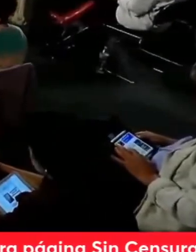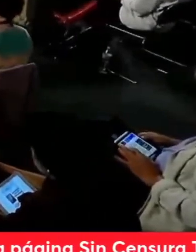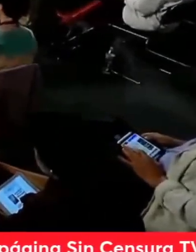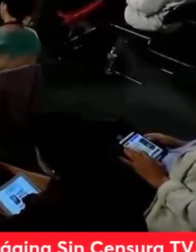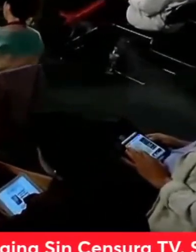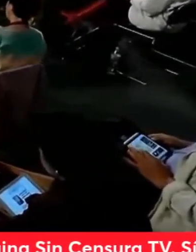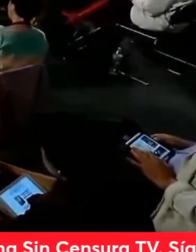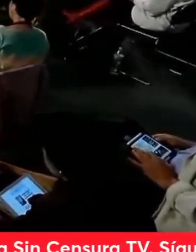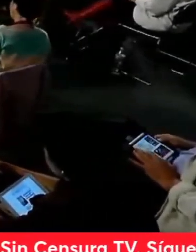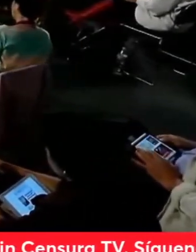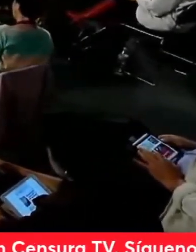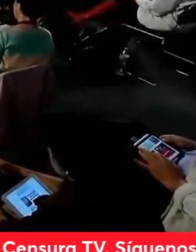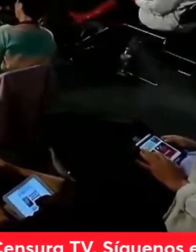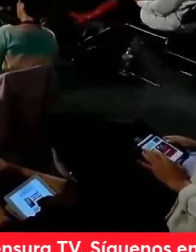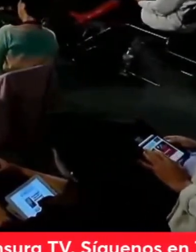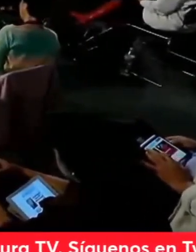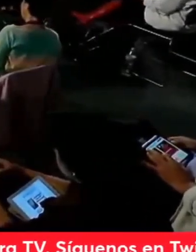actor, pues,